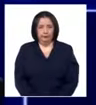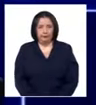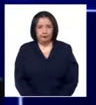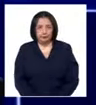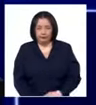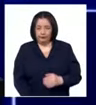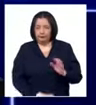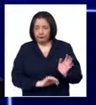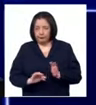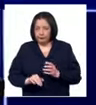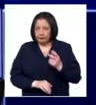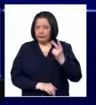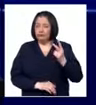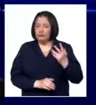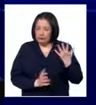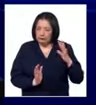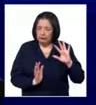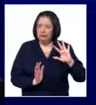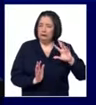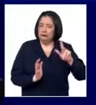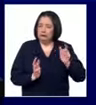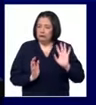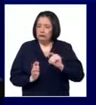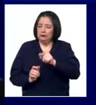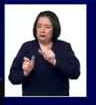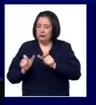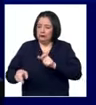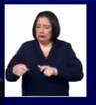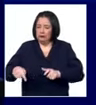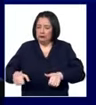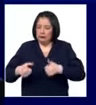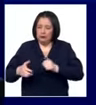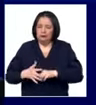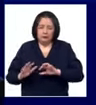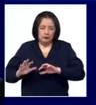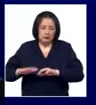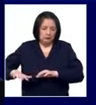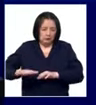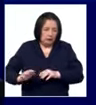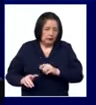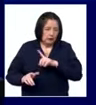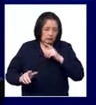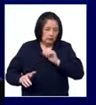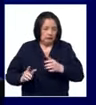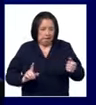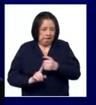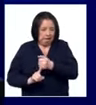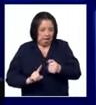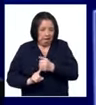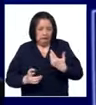Dos presuntos delincuentes fueron salvados de ser linchados por los vecinos del asentamiento humano Juan Pablo II en Los Olivos. Ambos fueron trasladados al hospital de Collín.